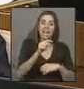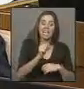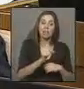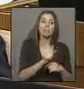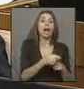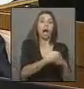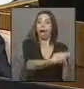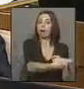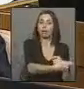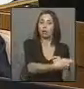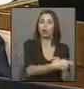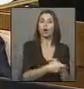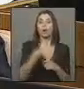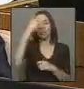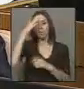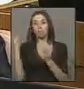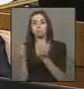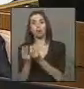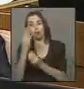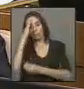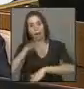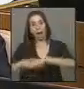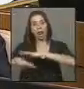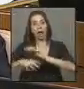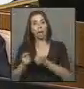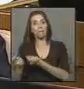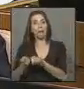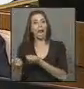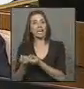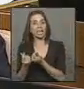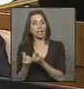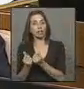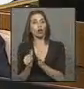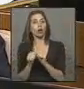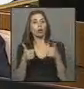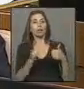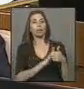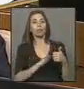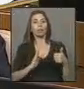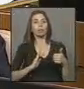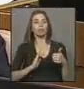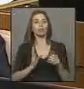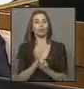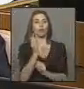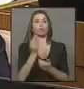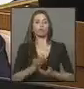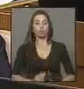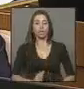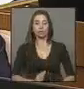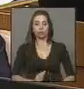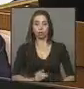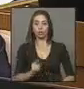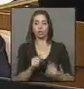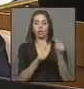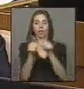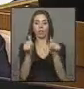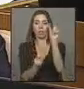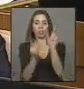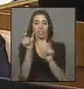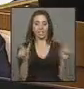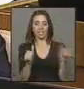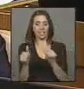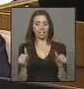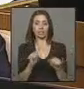repito al mal manejo de unos pocos que hoy día son parte justamente del directorio de esa fundación, me refiero a esos dirigentes